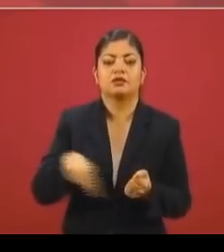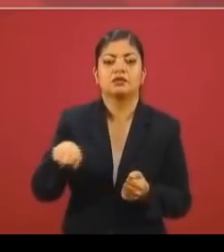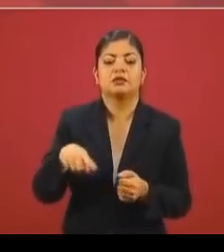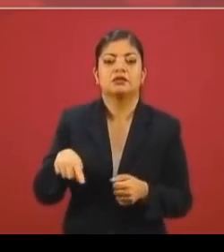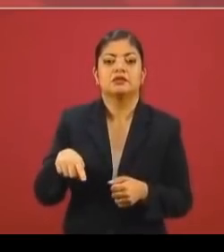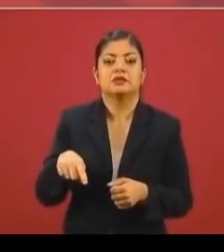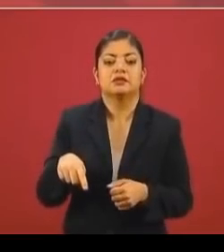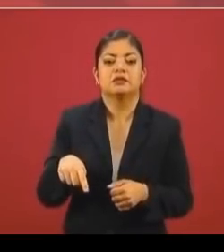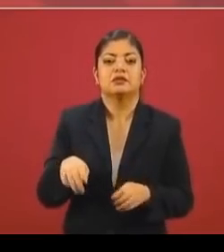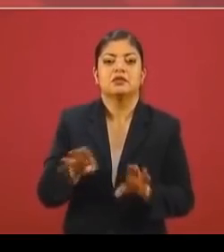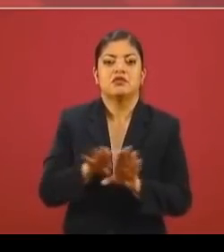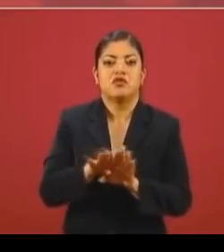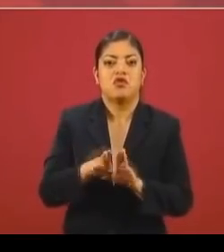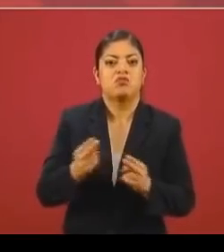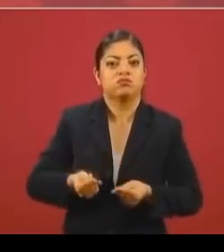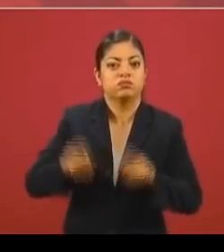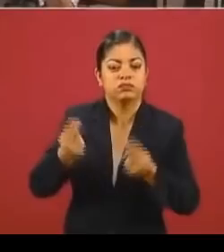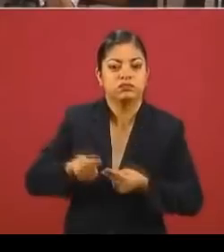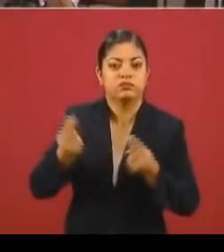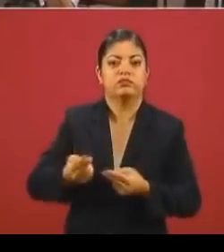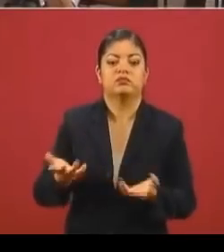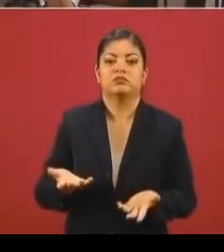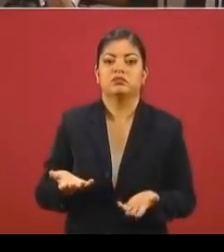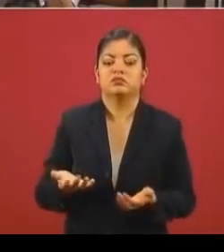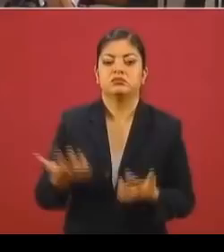dedicados a la industria, al